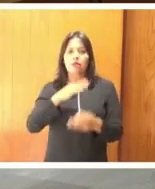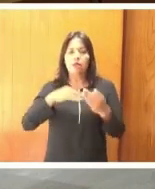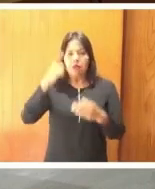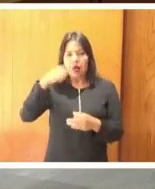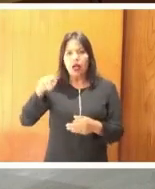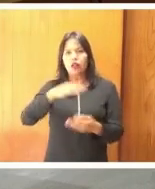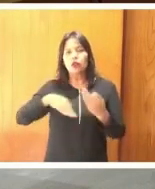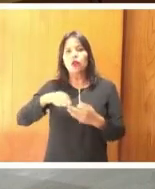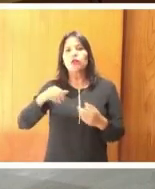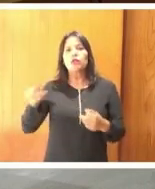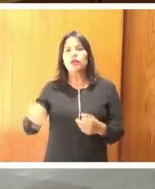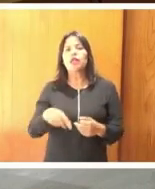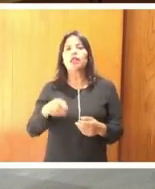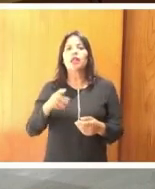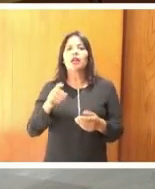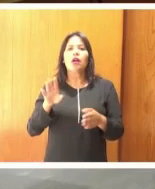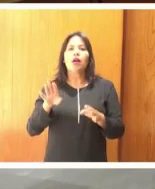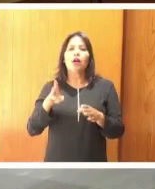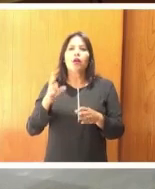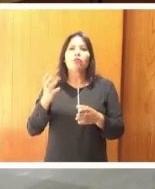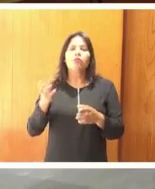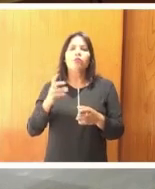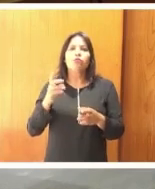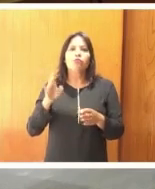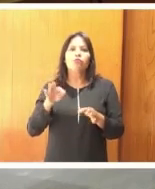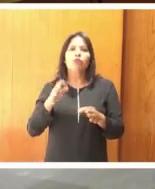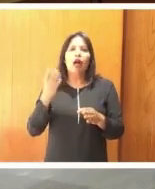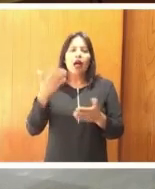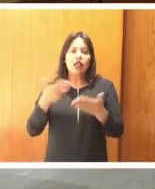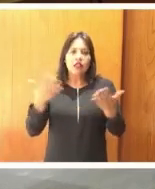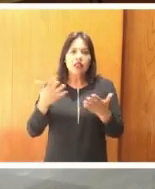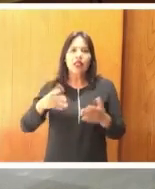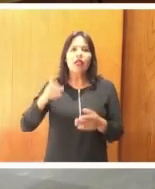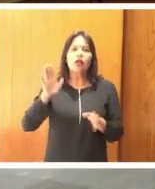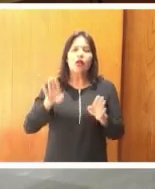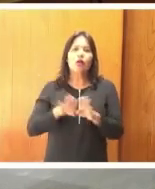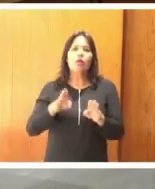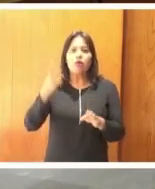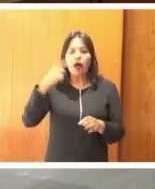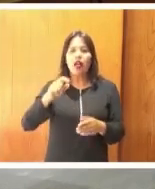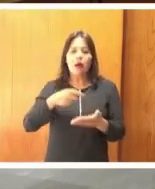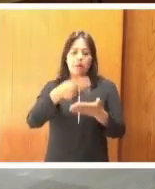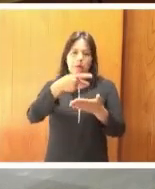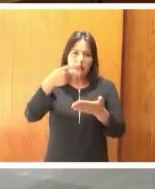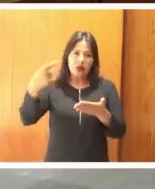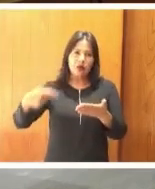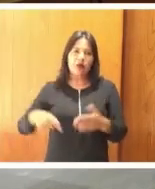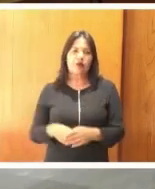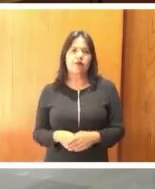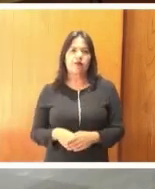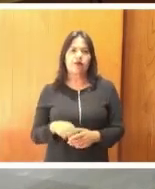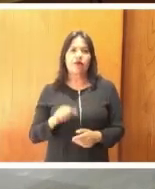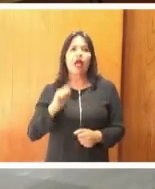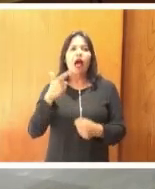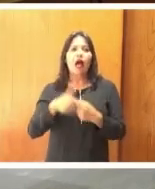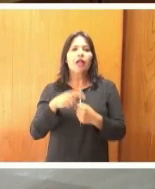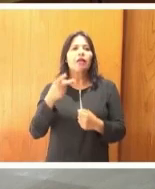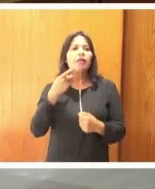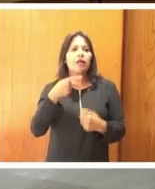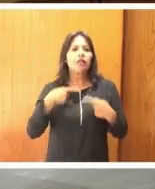graffiti y pregunto si alguien más desea proponer alguna modificación al orden del día.